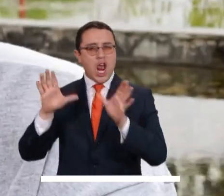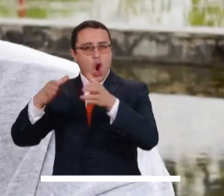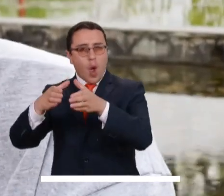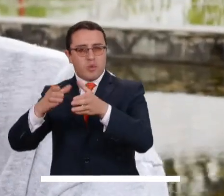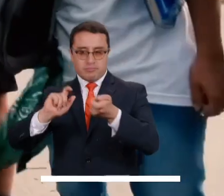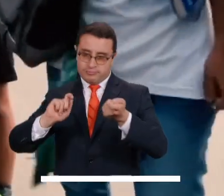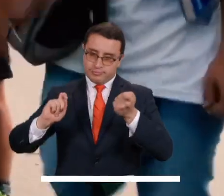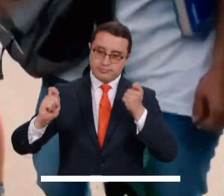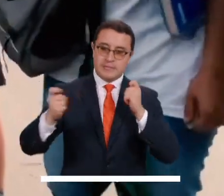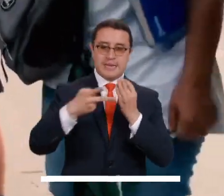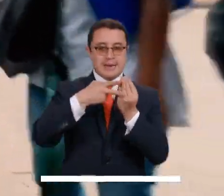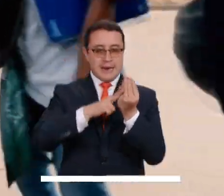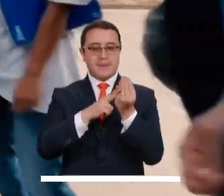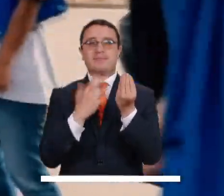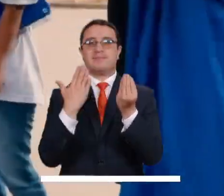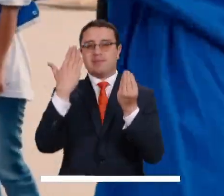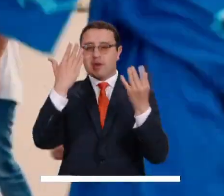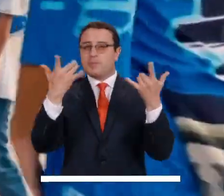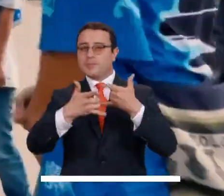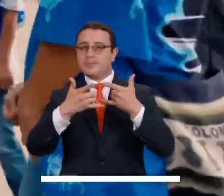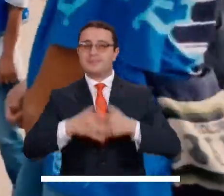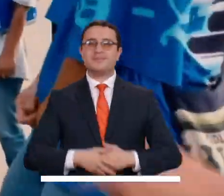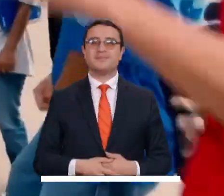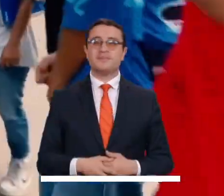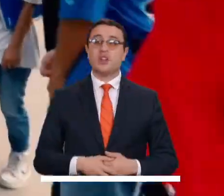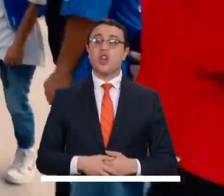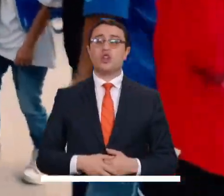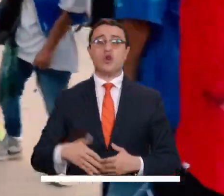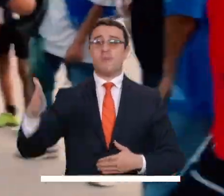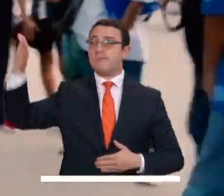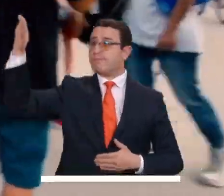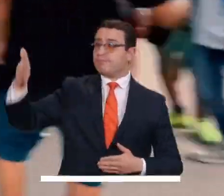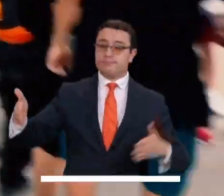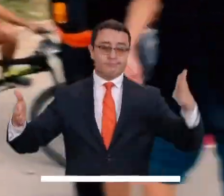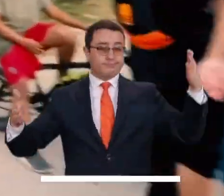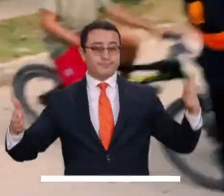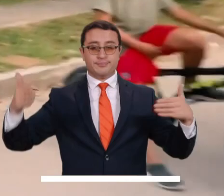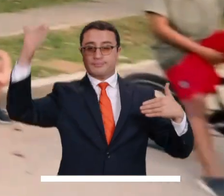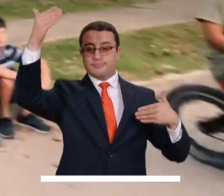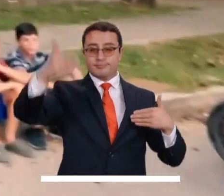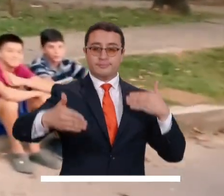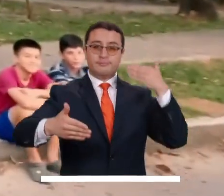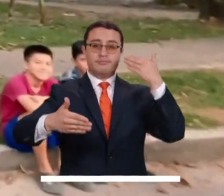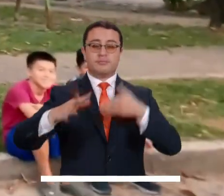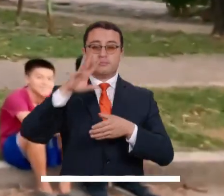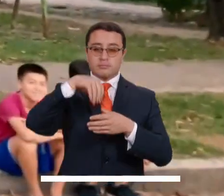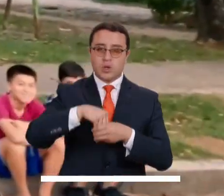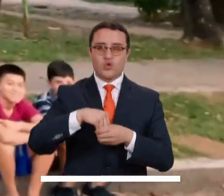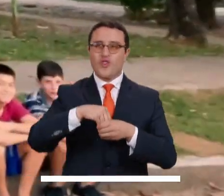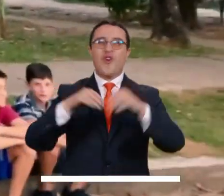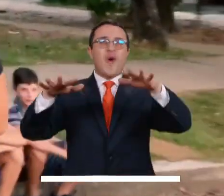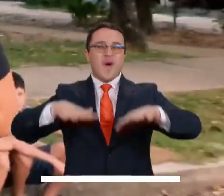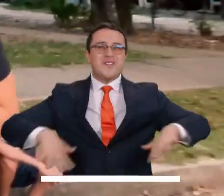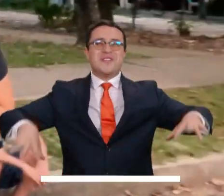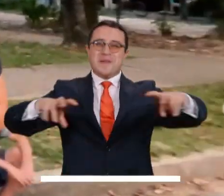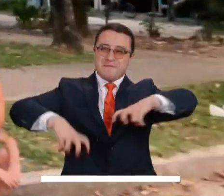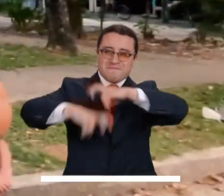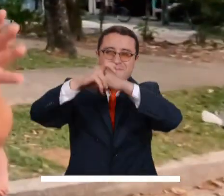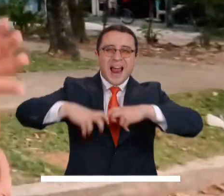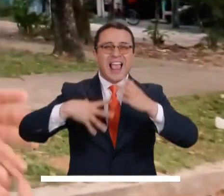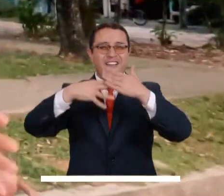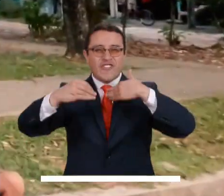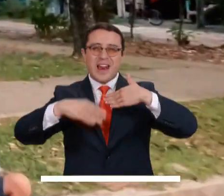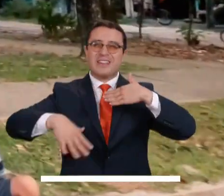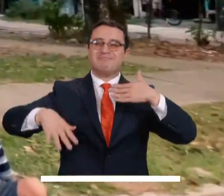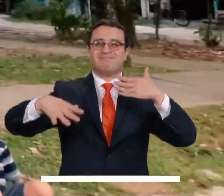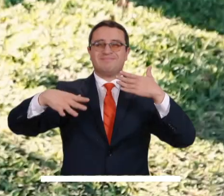es una herramienta. El freestyle no se limita a cuatro paredes. Las calles de los barrios, parques como este o polideportivos son